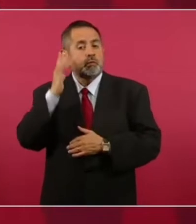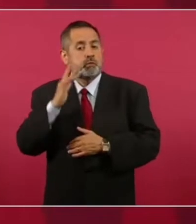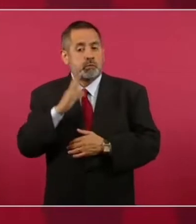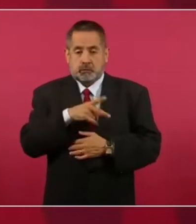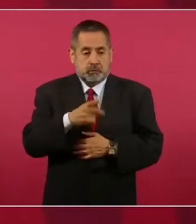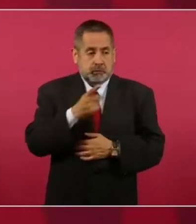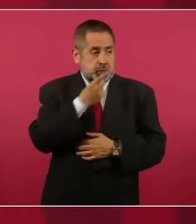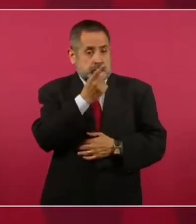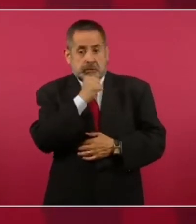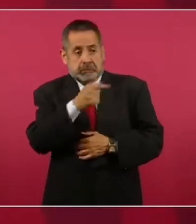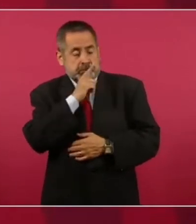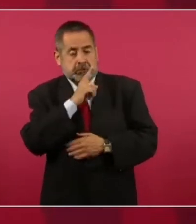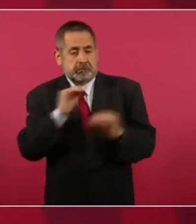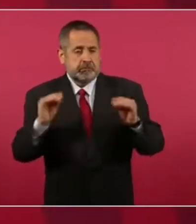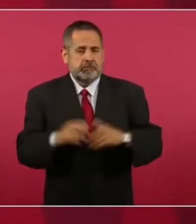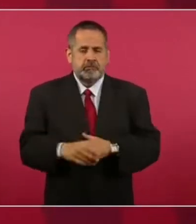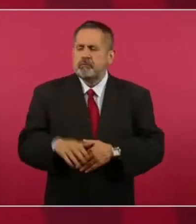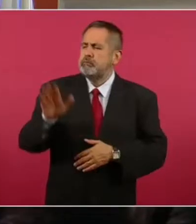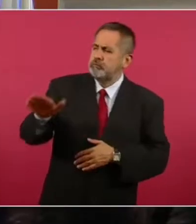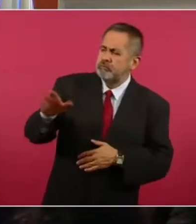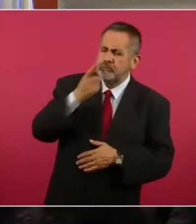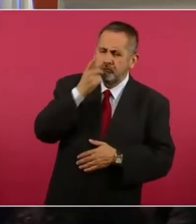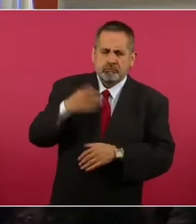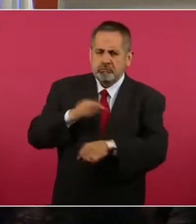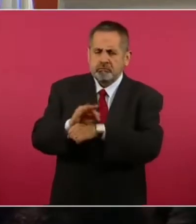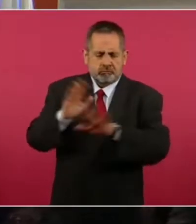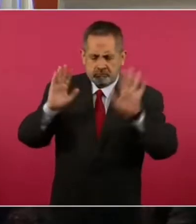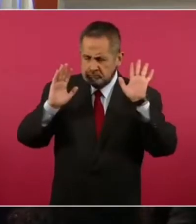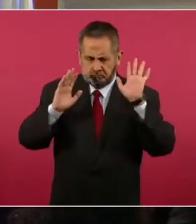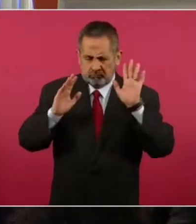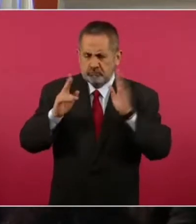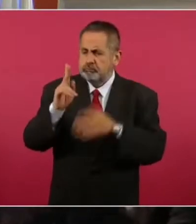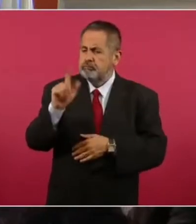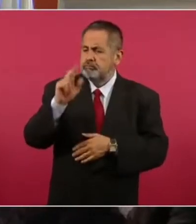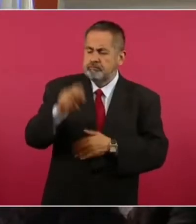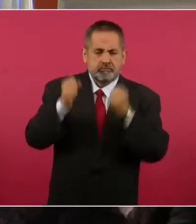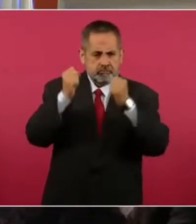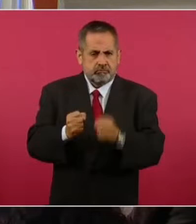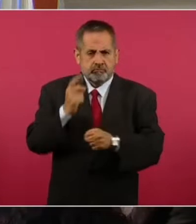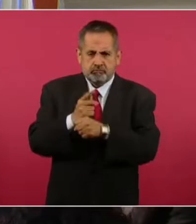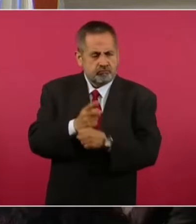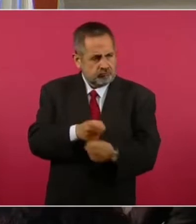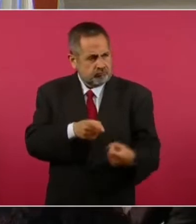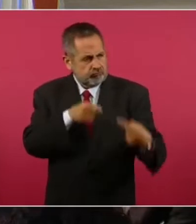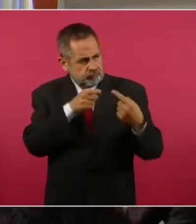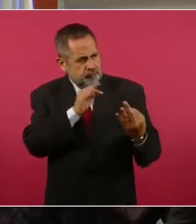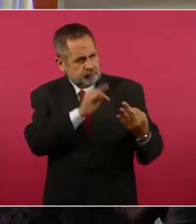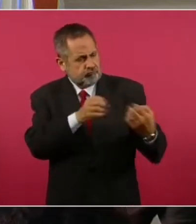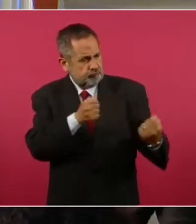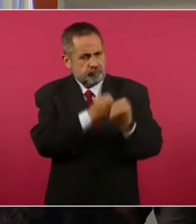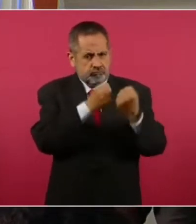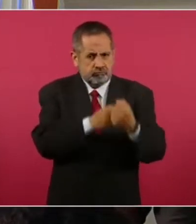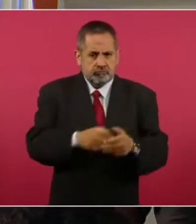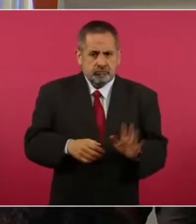no dice nada. Bueno, él generalmente defiende que su estrategia de seguridad fue frontal, que Sí, hubo resultados.